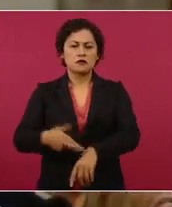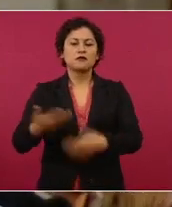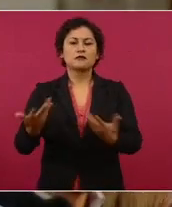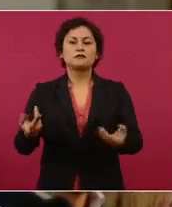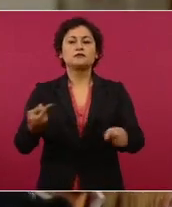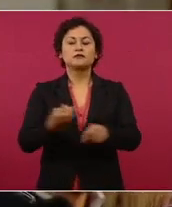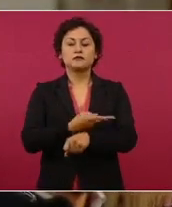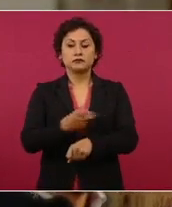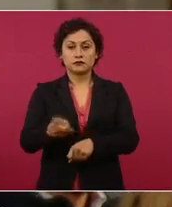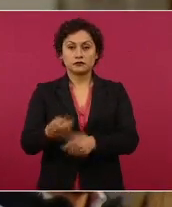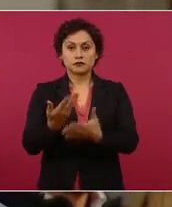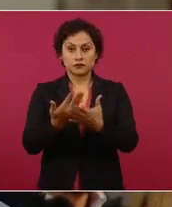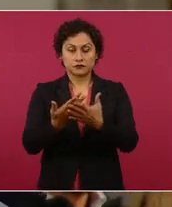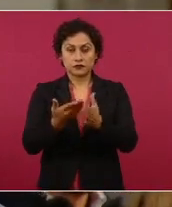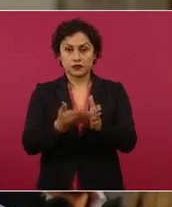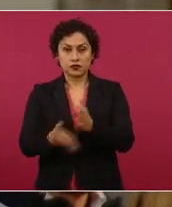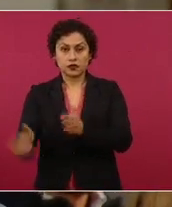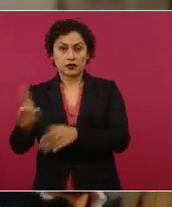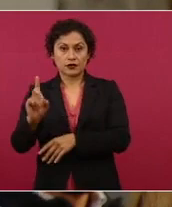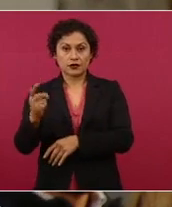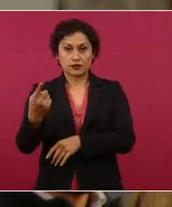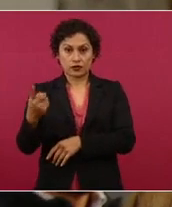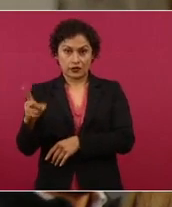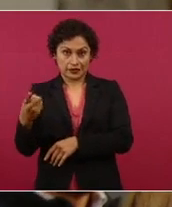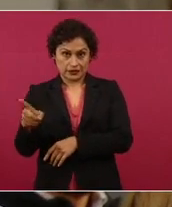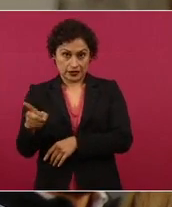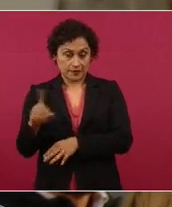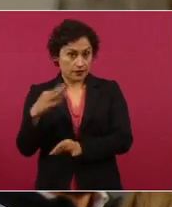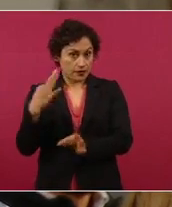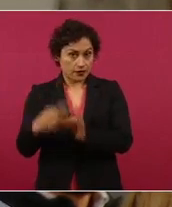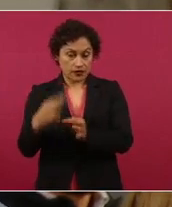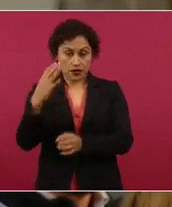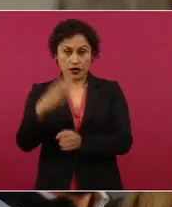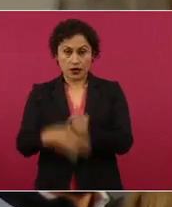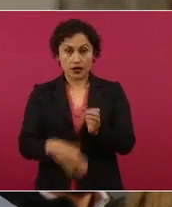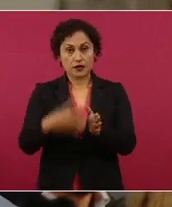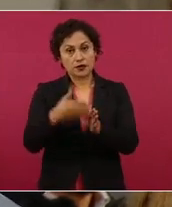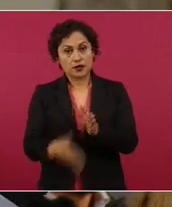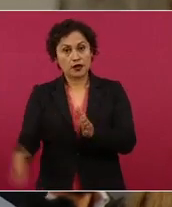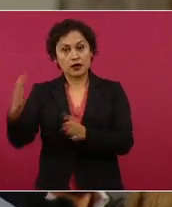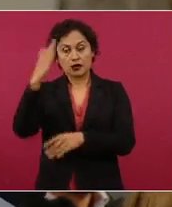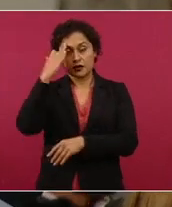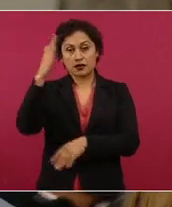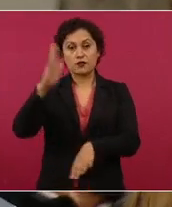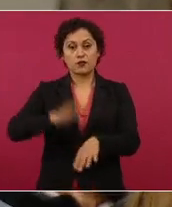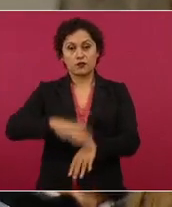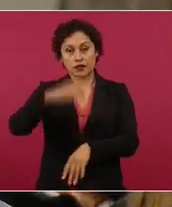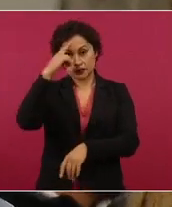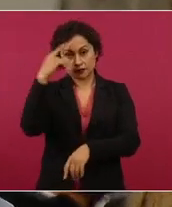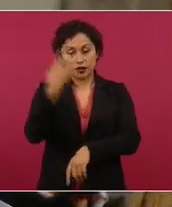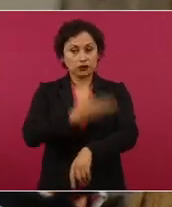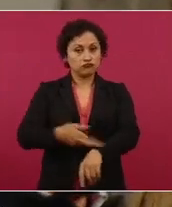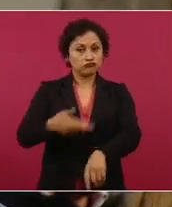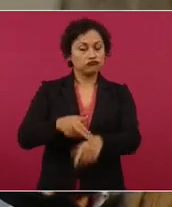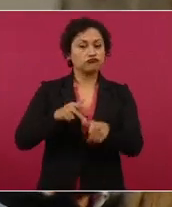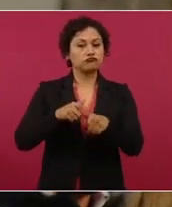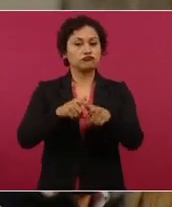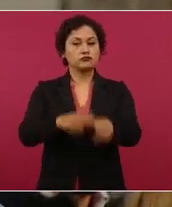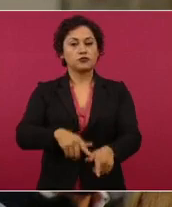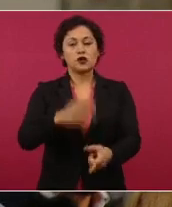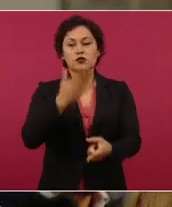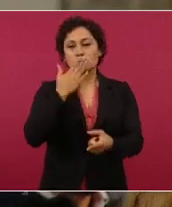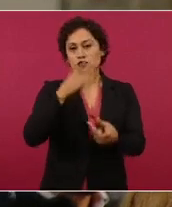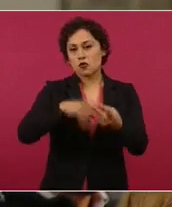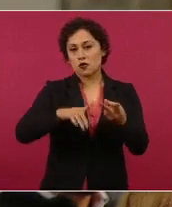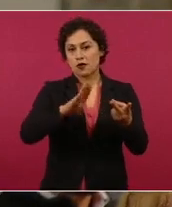ahora el 31 de diciembre, si se va a extender más para que se sigan regularizando autos en Sonora, Baja